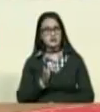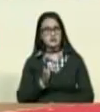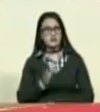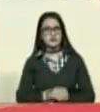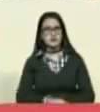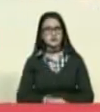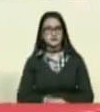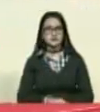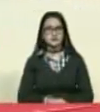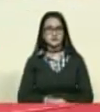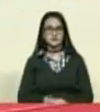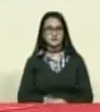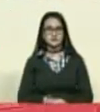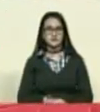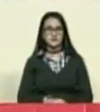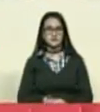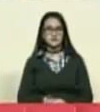me dijo.